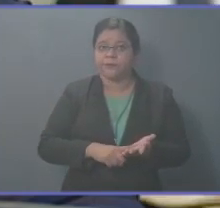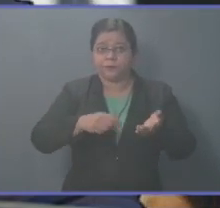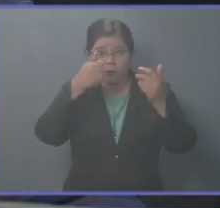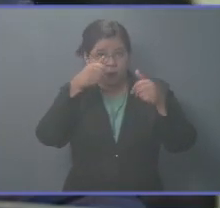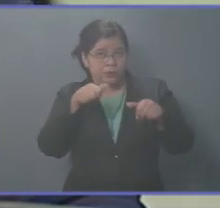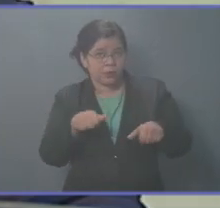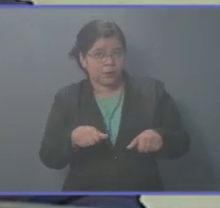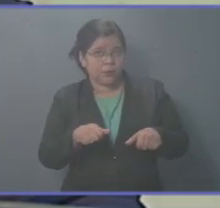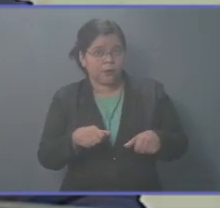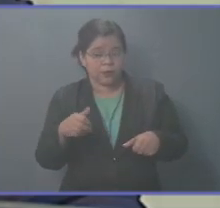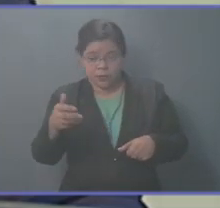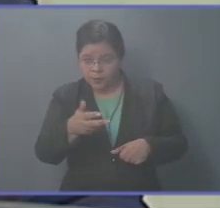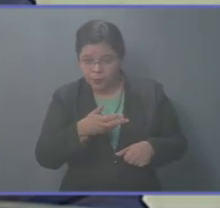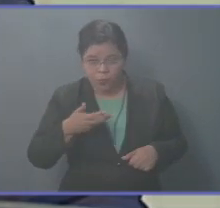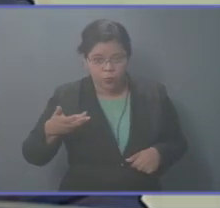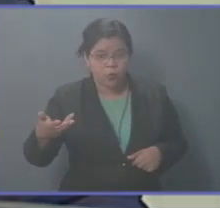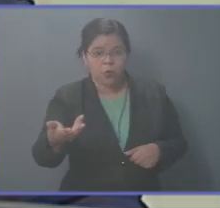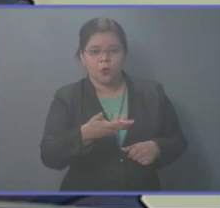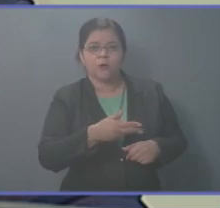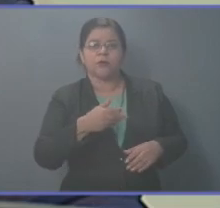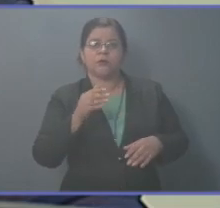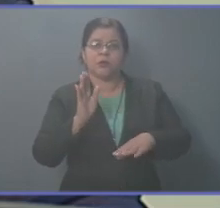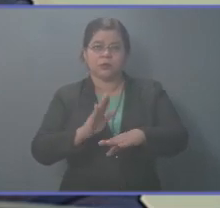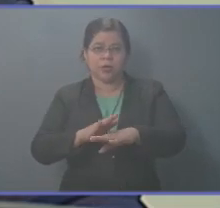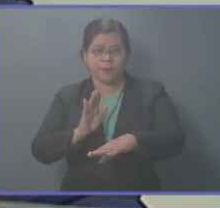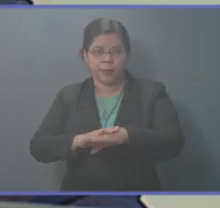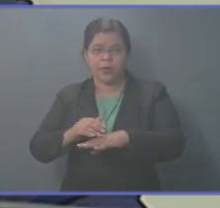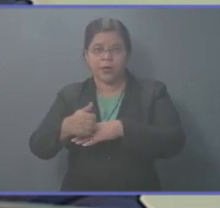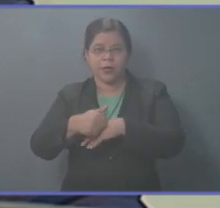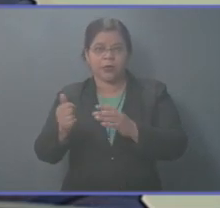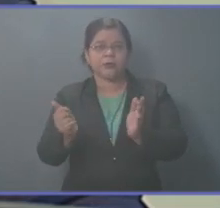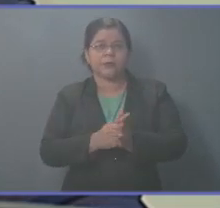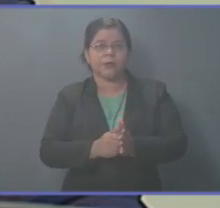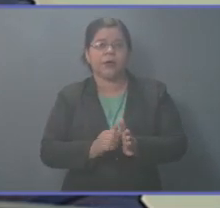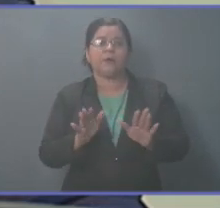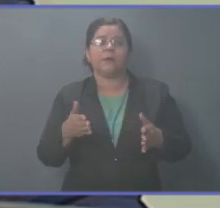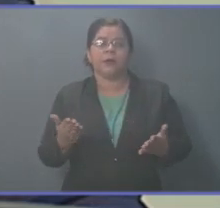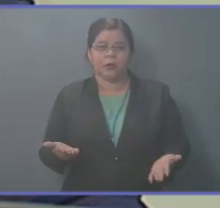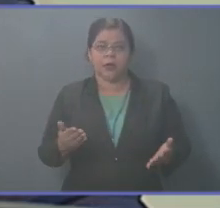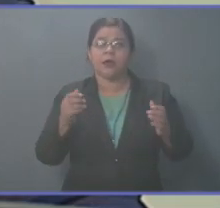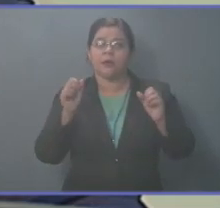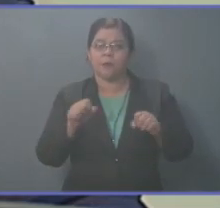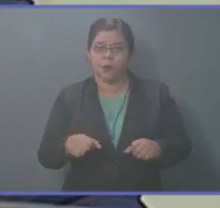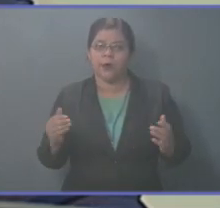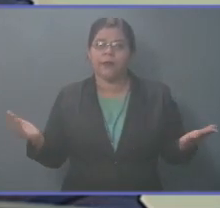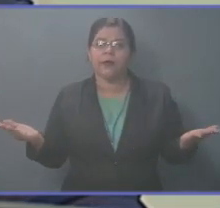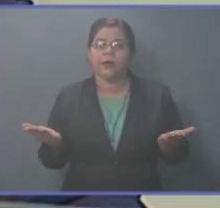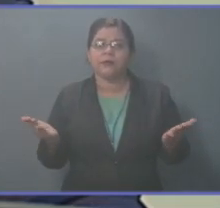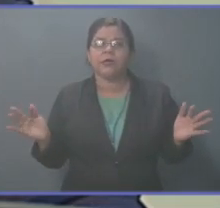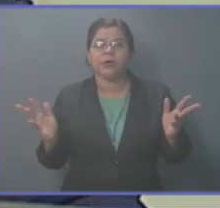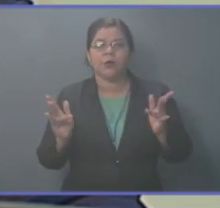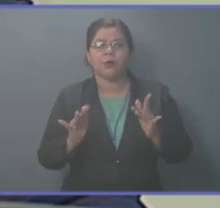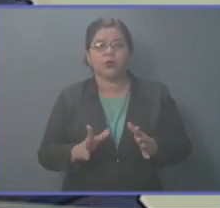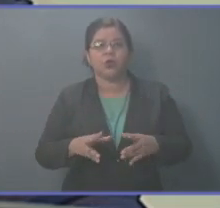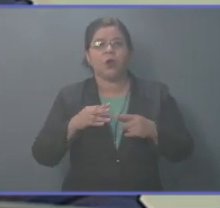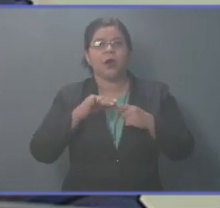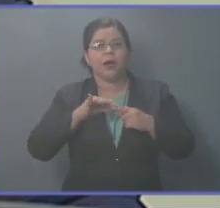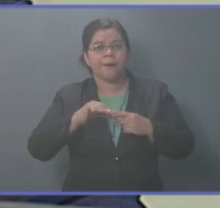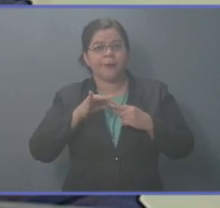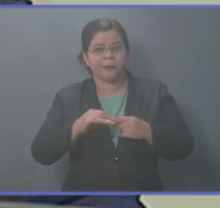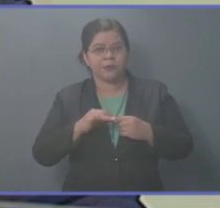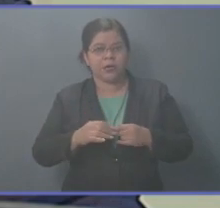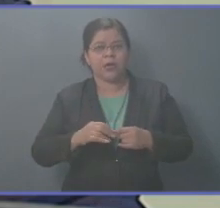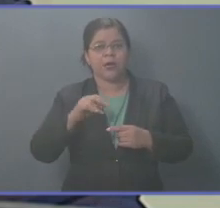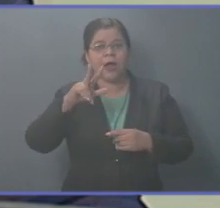acordó por unanimidad convocar a la Asamblea Legislativa para que lleve a cabo una sesión extraordinaria a